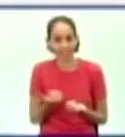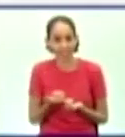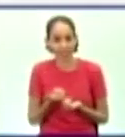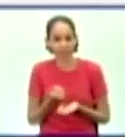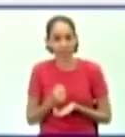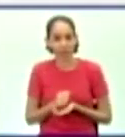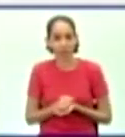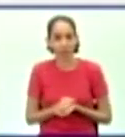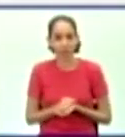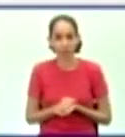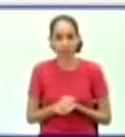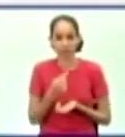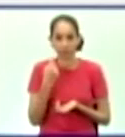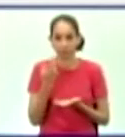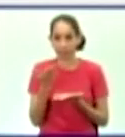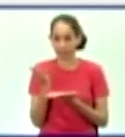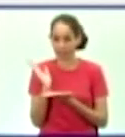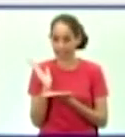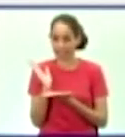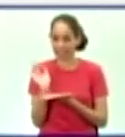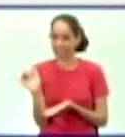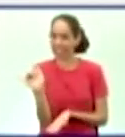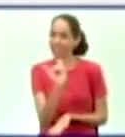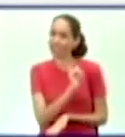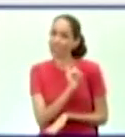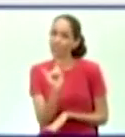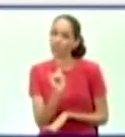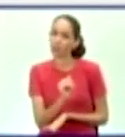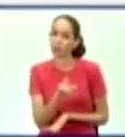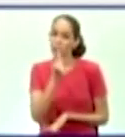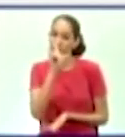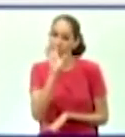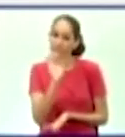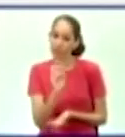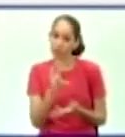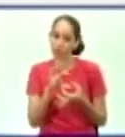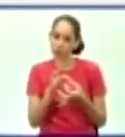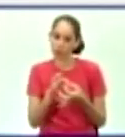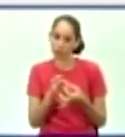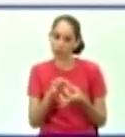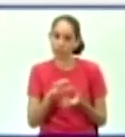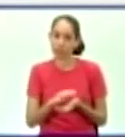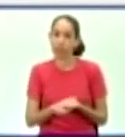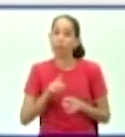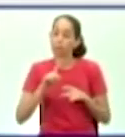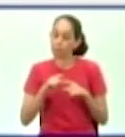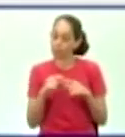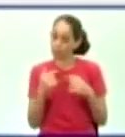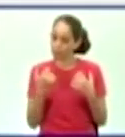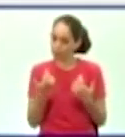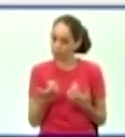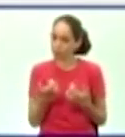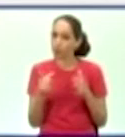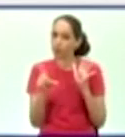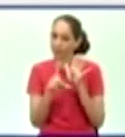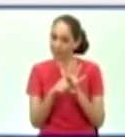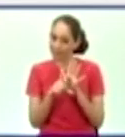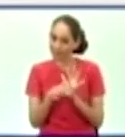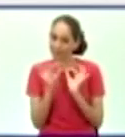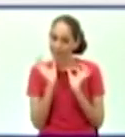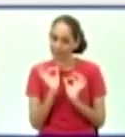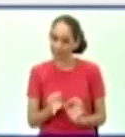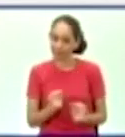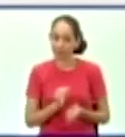FDC, entonces también su valor es de 90 grados, porque los ángulos adyacentes suman 180